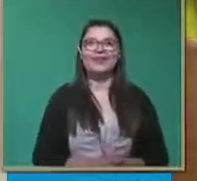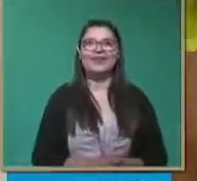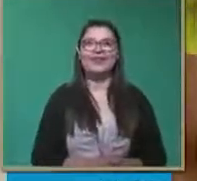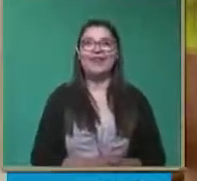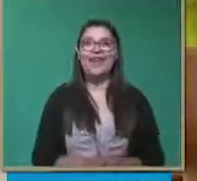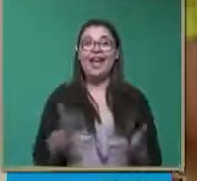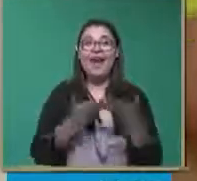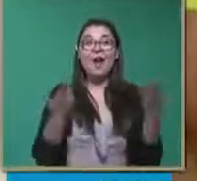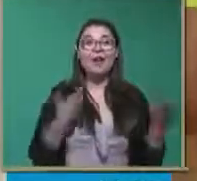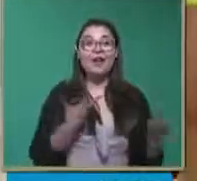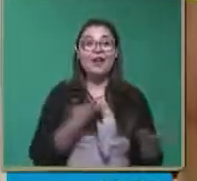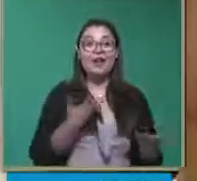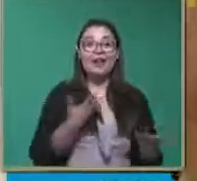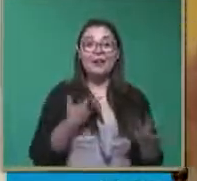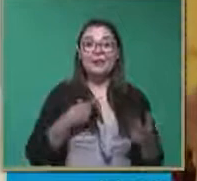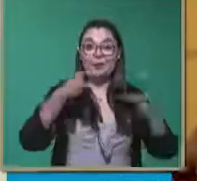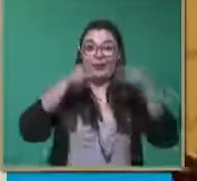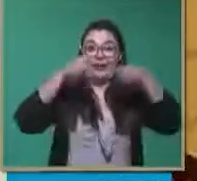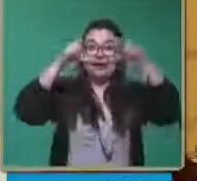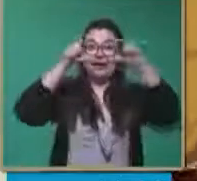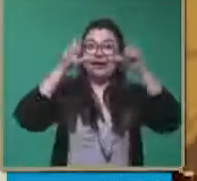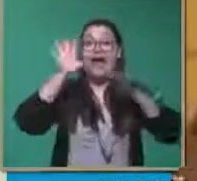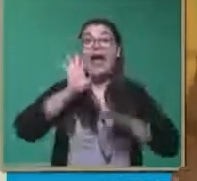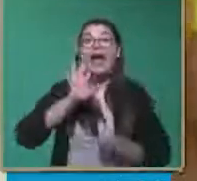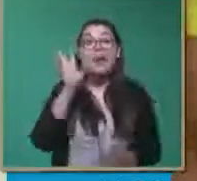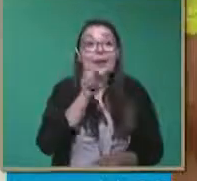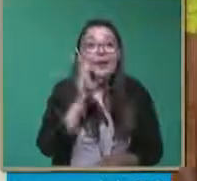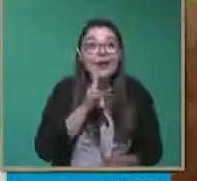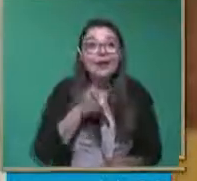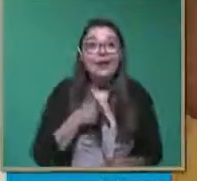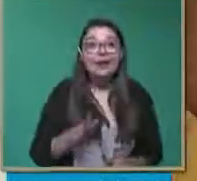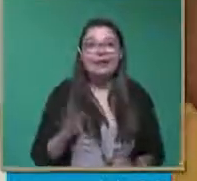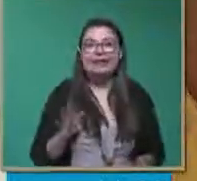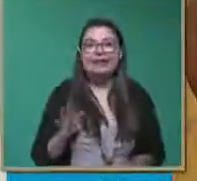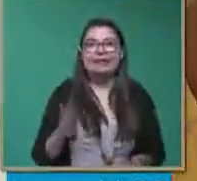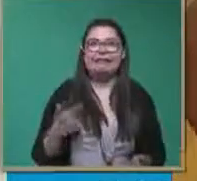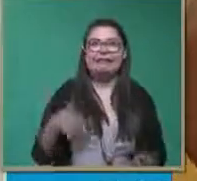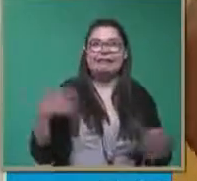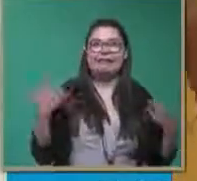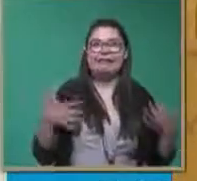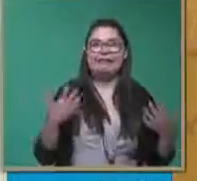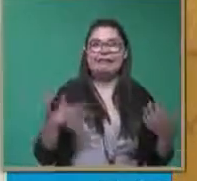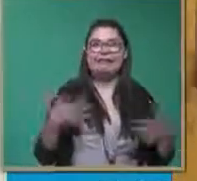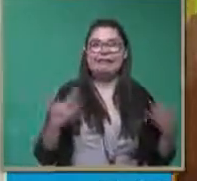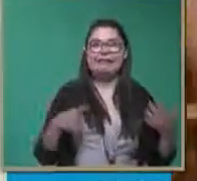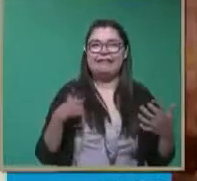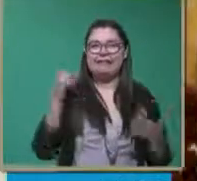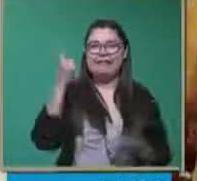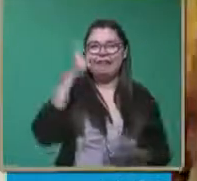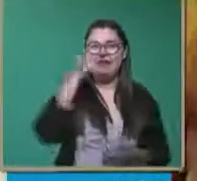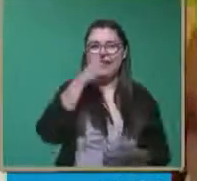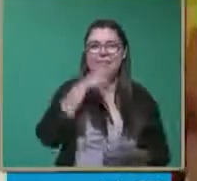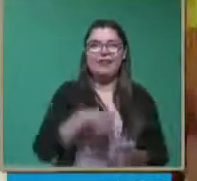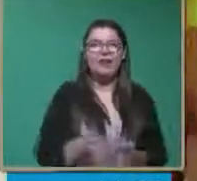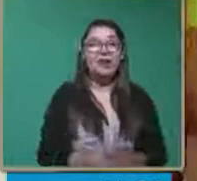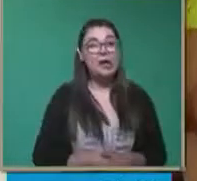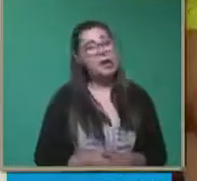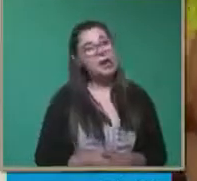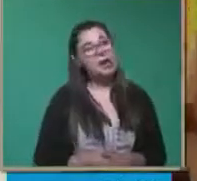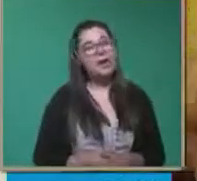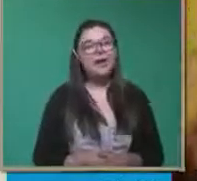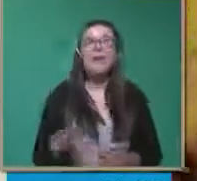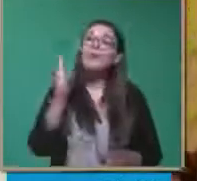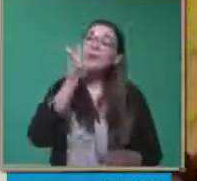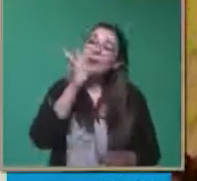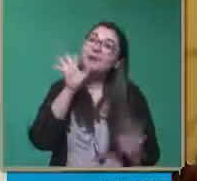unos lentes. A ver si le atina los ojos. A ver, los lentes. ¡Listo! ¡Ay!